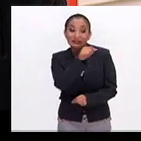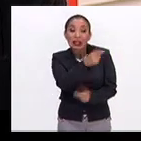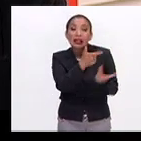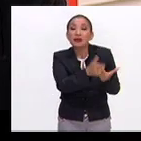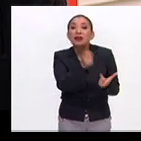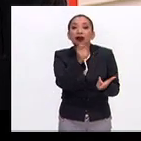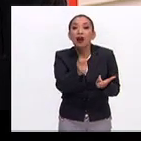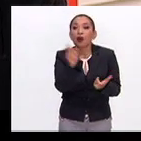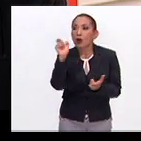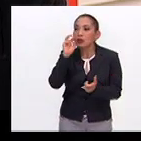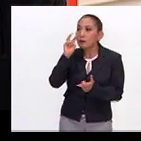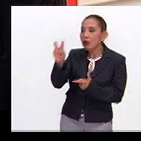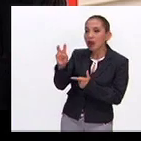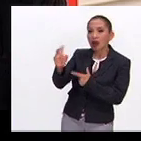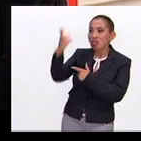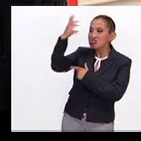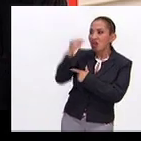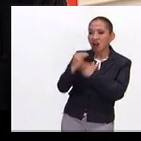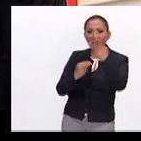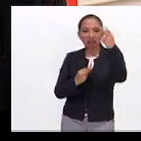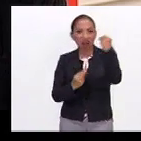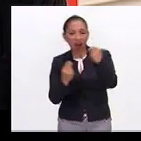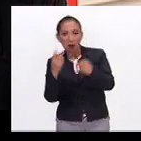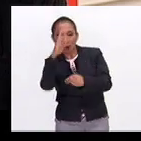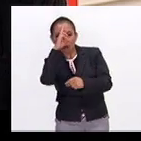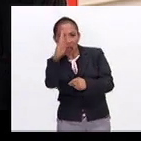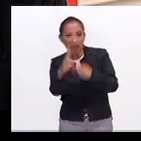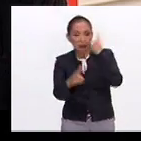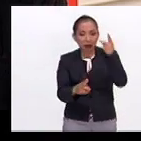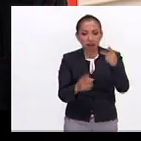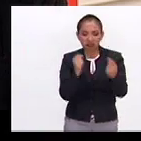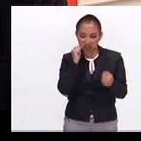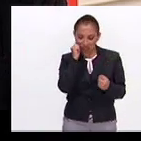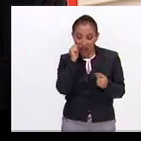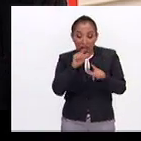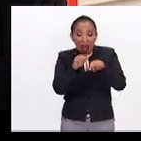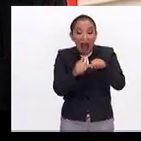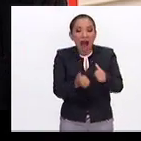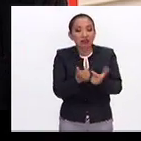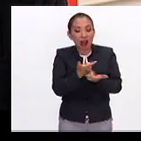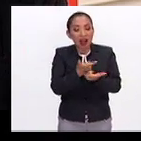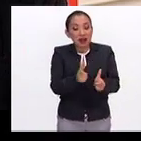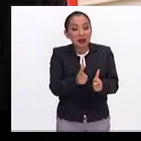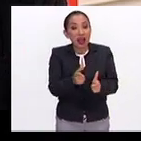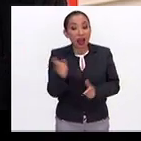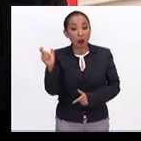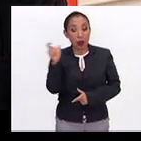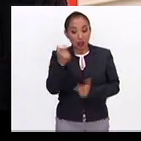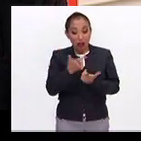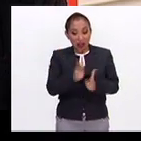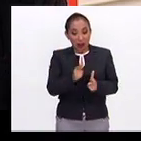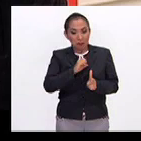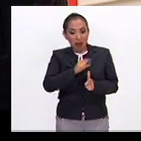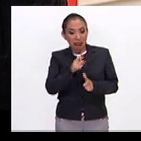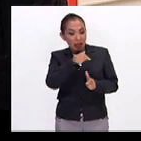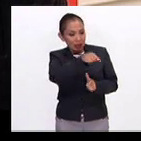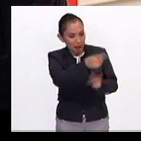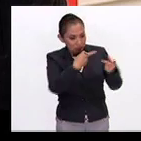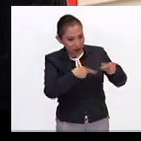El arte es únicamente libre cuando puede liberar a un individuo o ser humano de todas esas